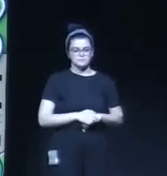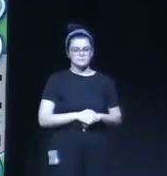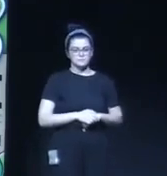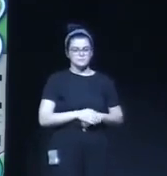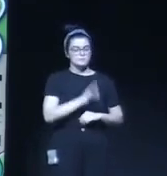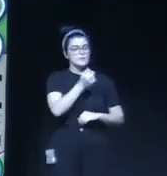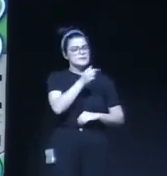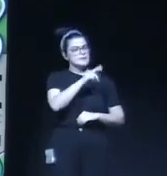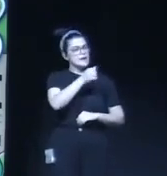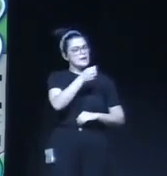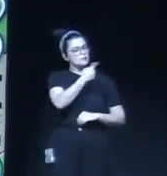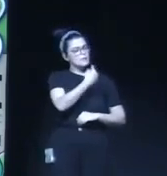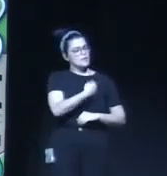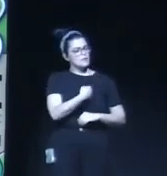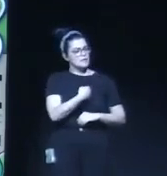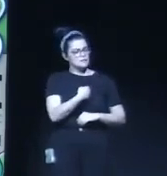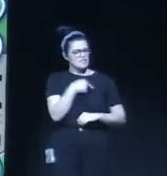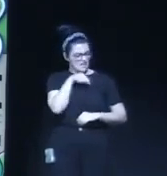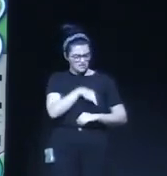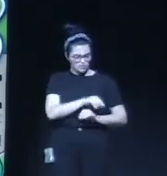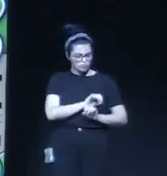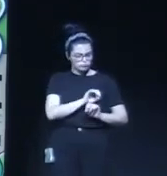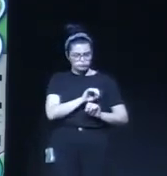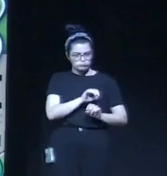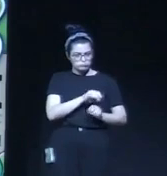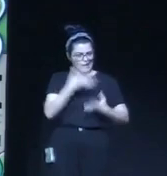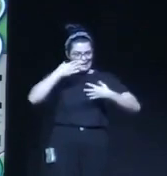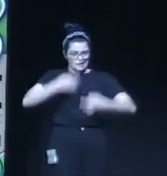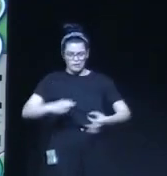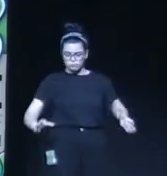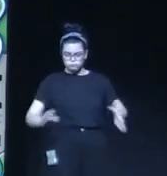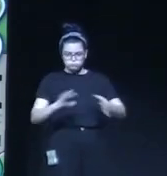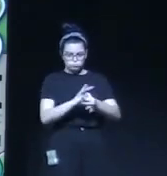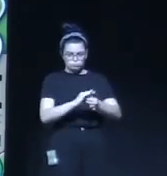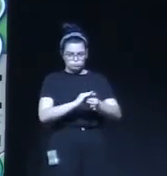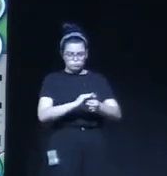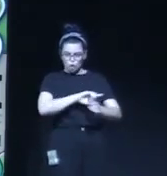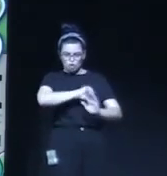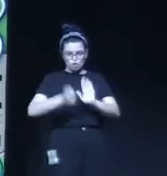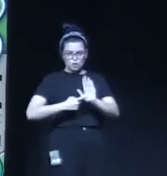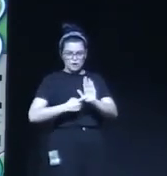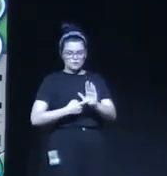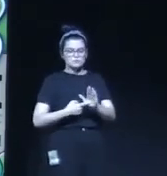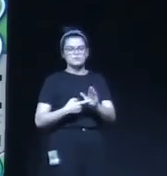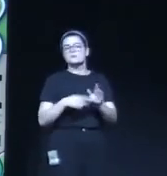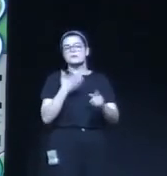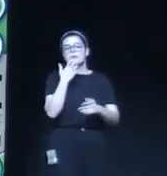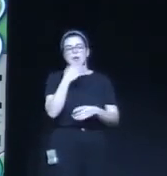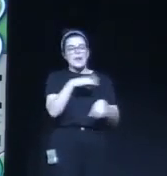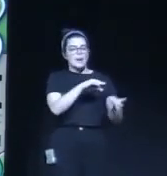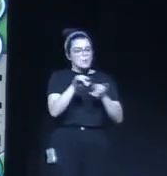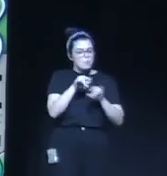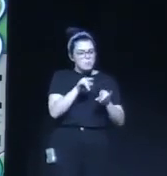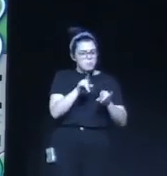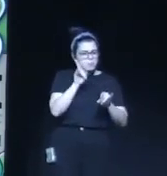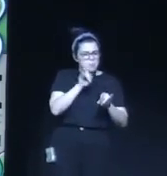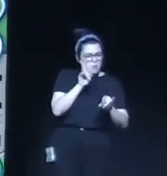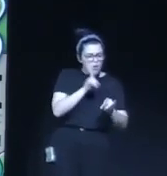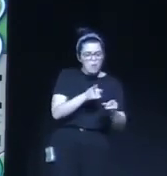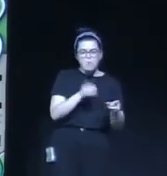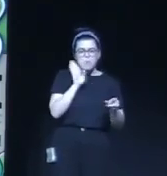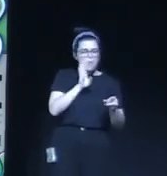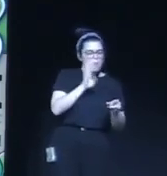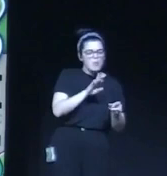Sara, tú me decías, esto es tal cual es. Quiero decir que lo que vemos, el polvo, el